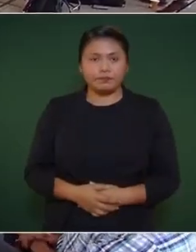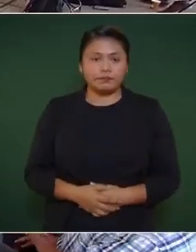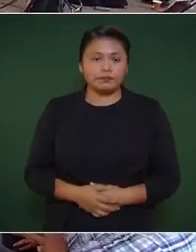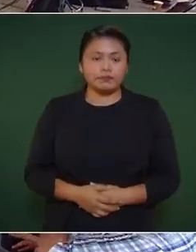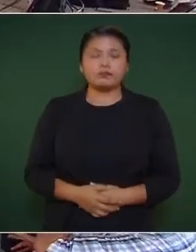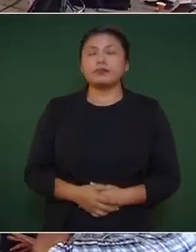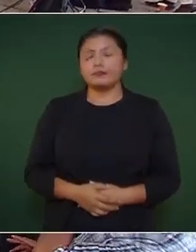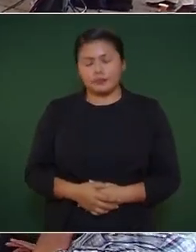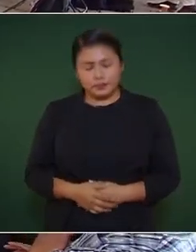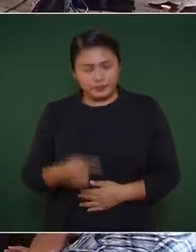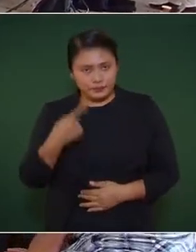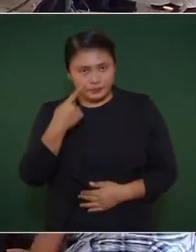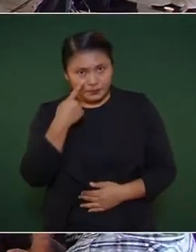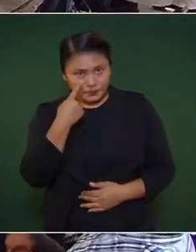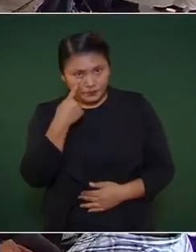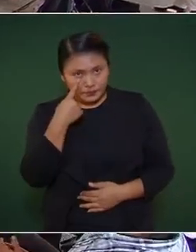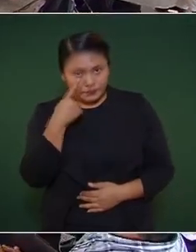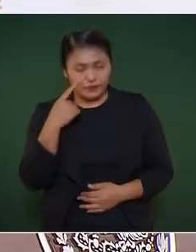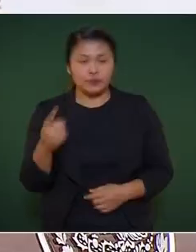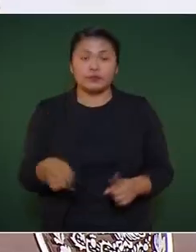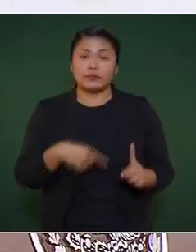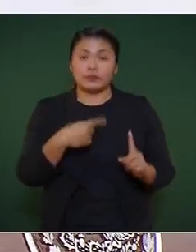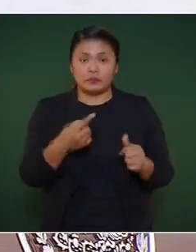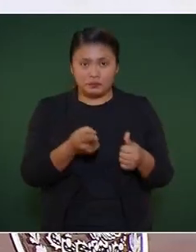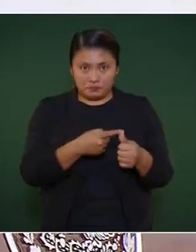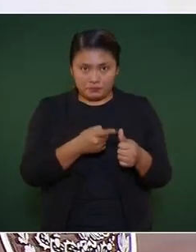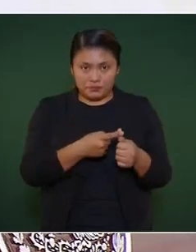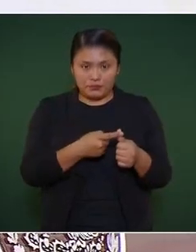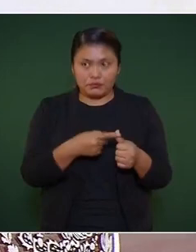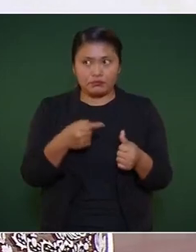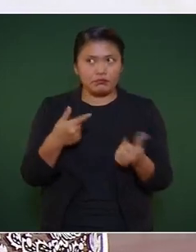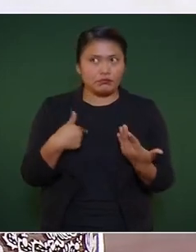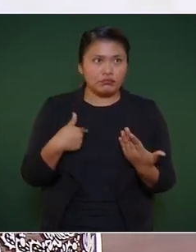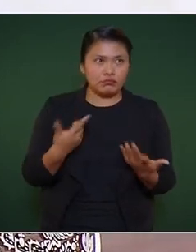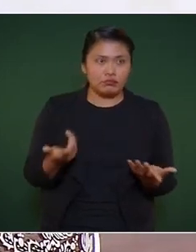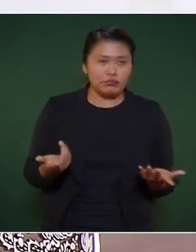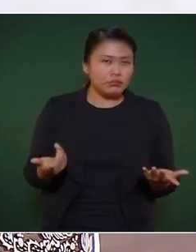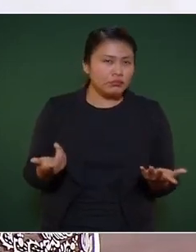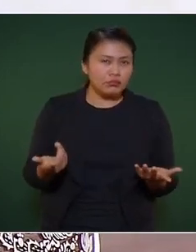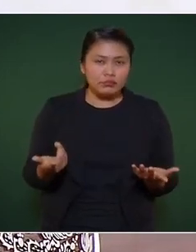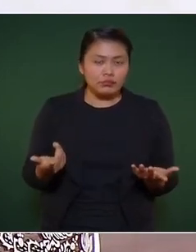primer lugar, no hay nadie que nos